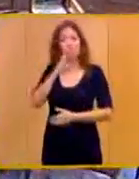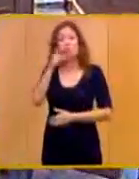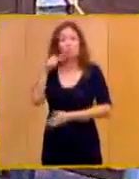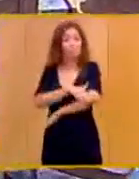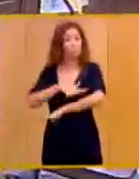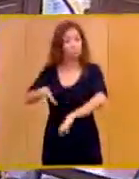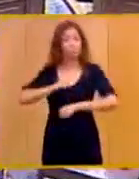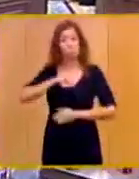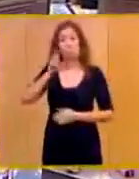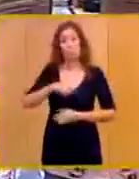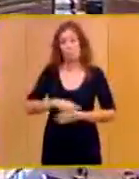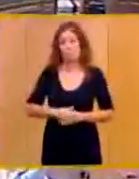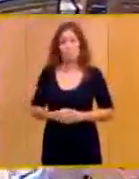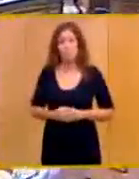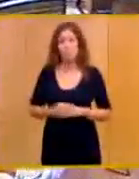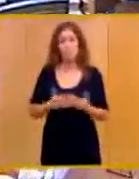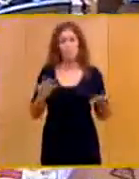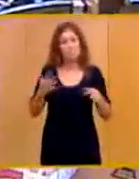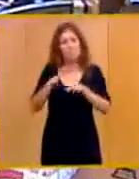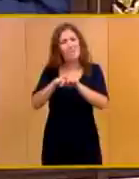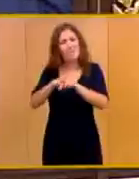Y la gran mayoría de los ciudadanos